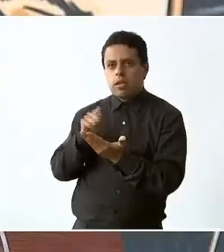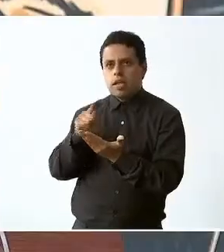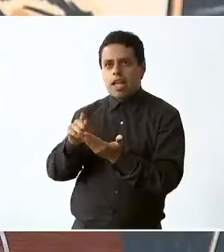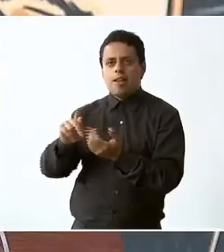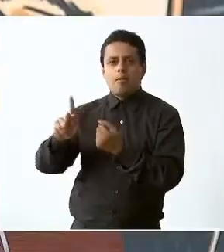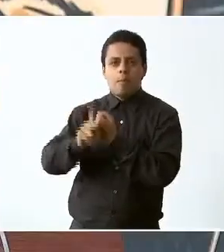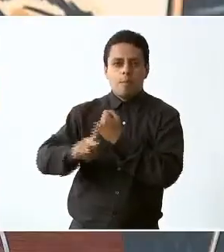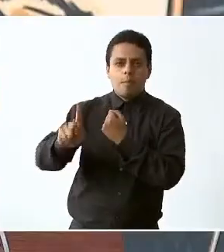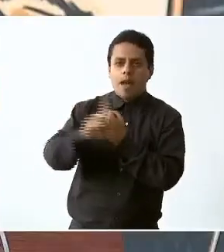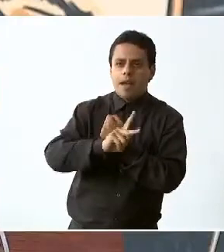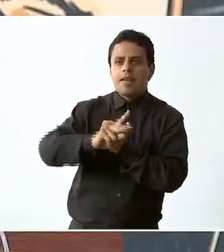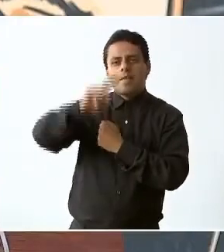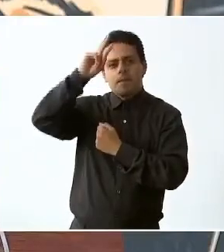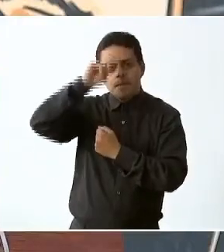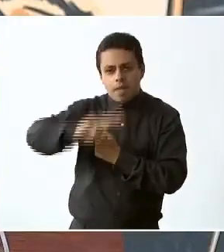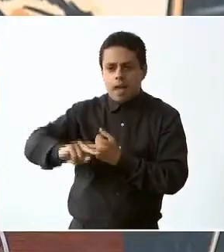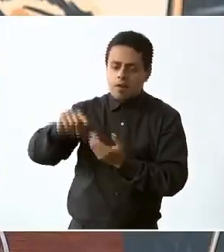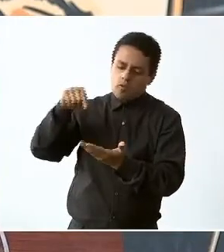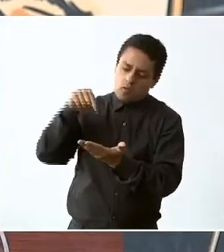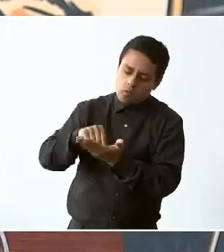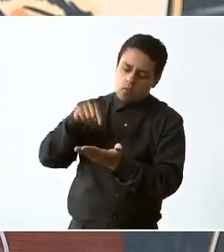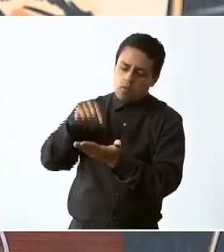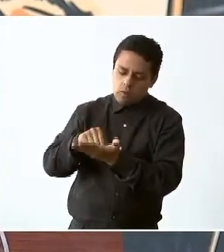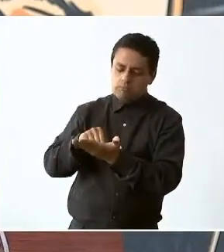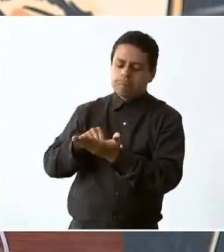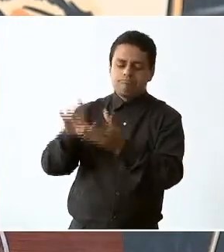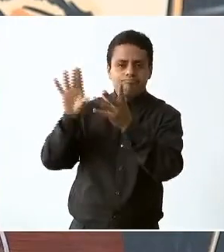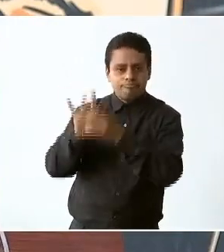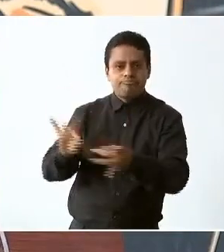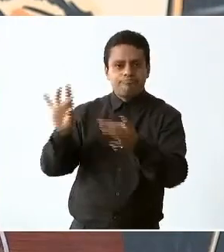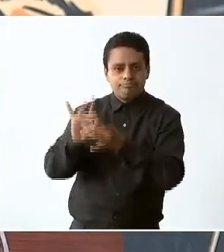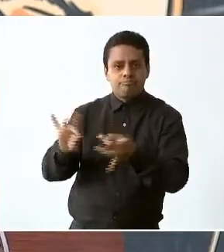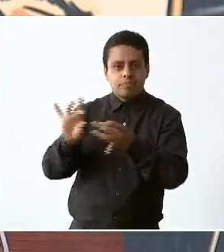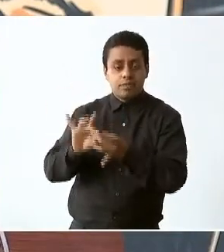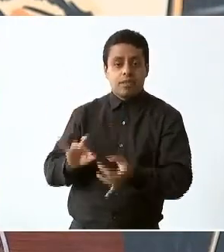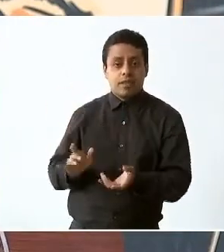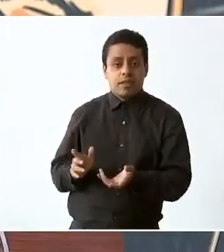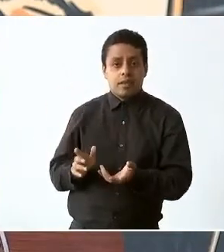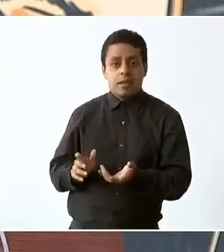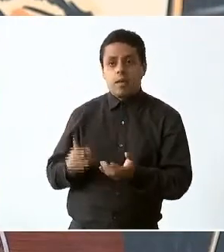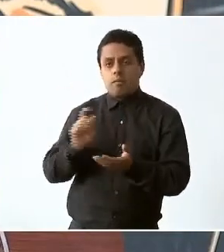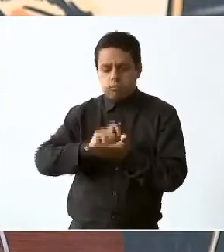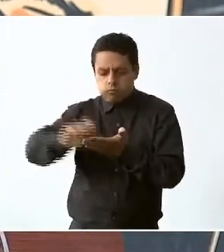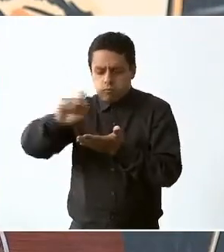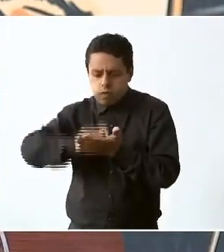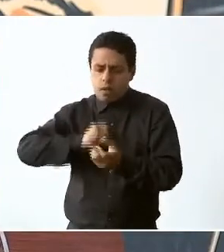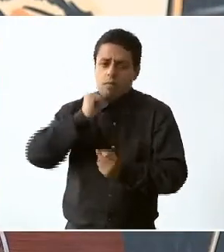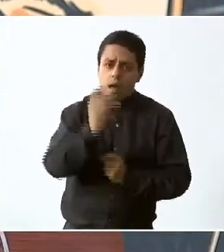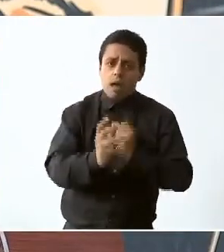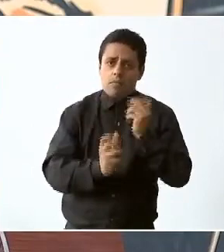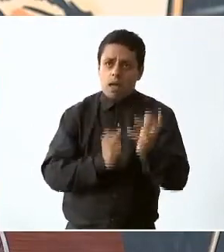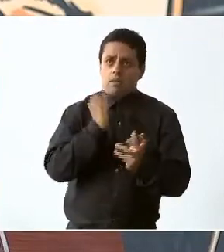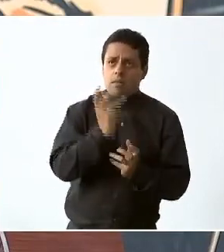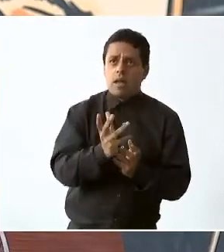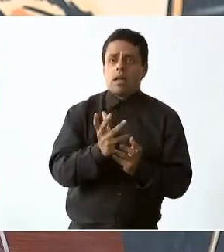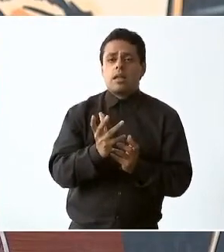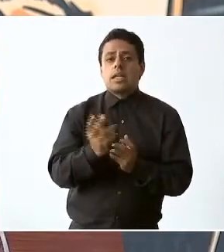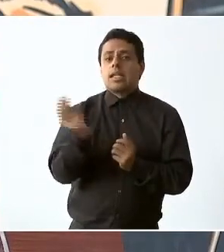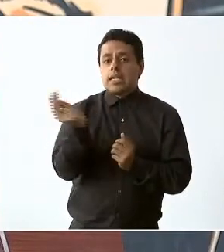y hacerse México. La poesía sabe mirarse a sí misma, persigue una necesaria